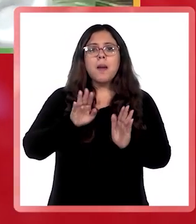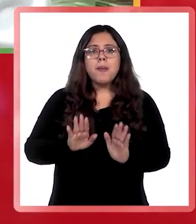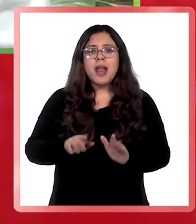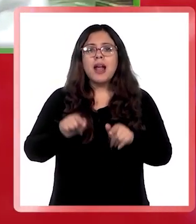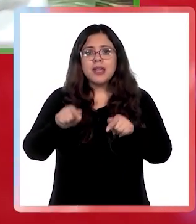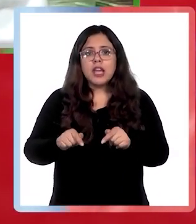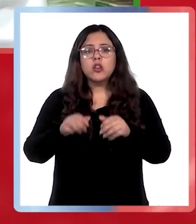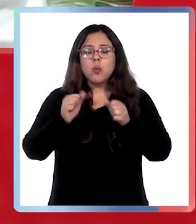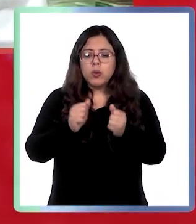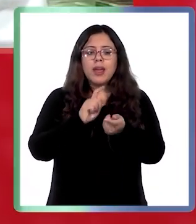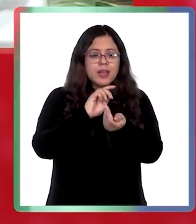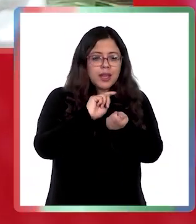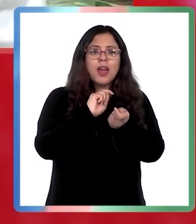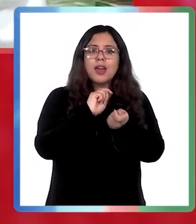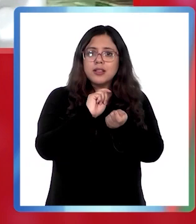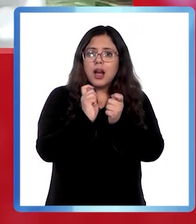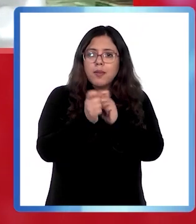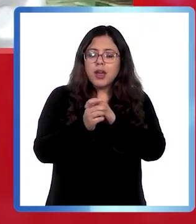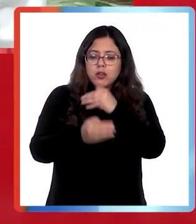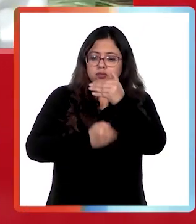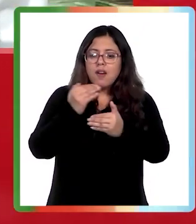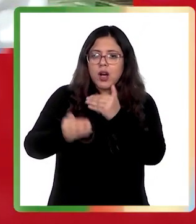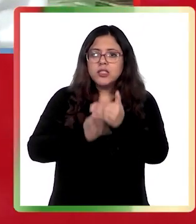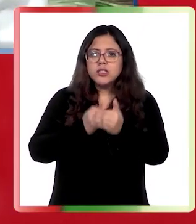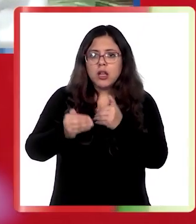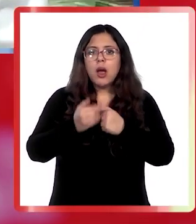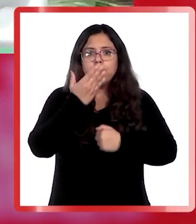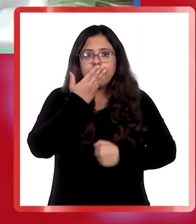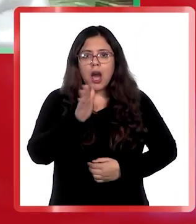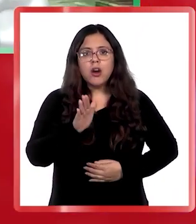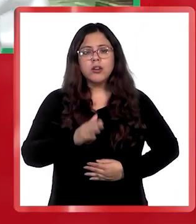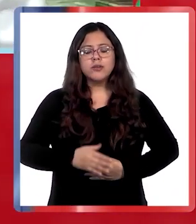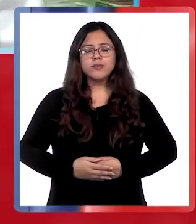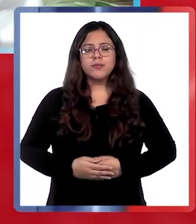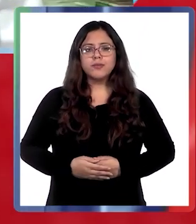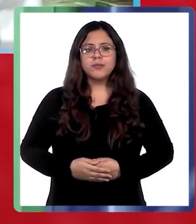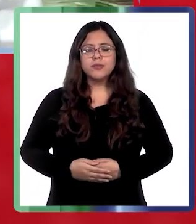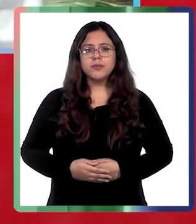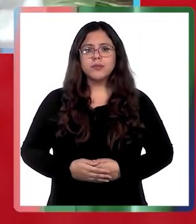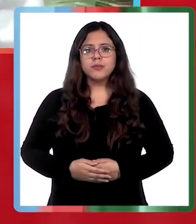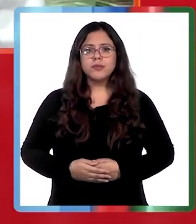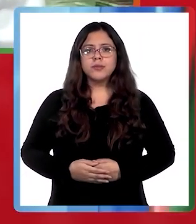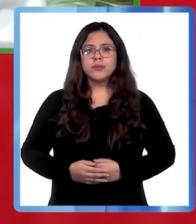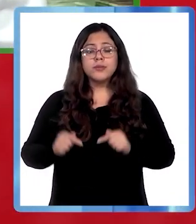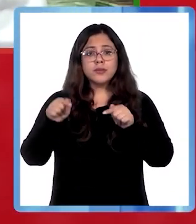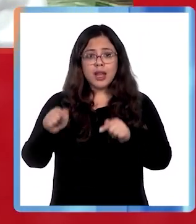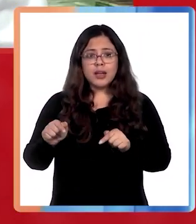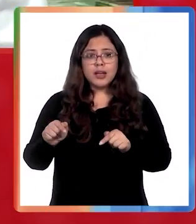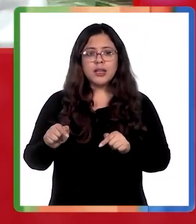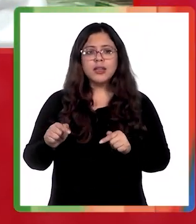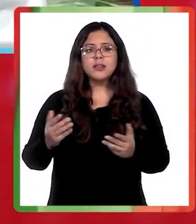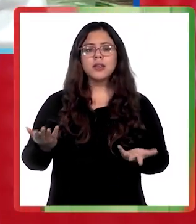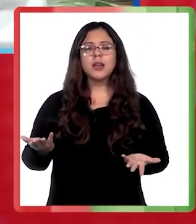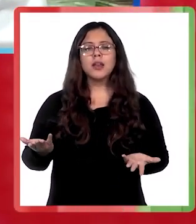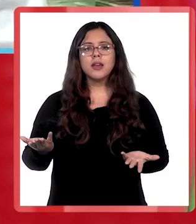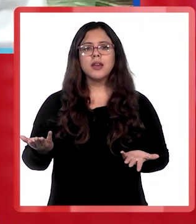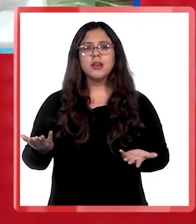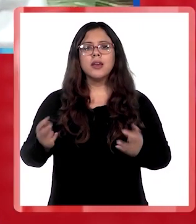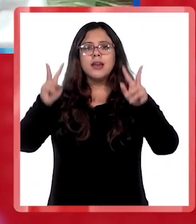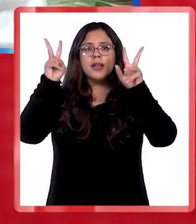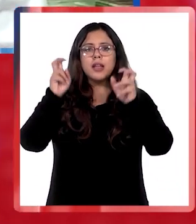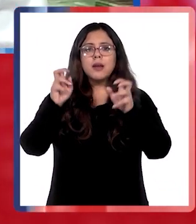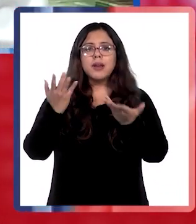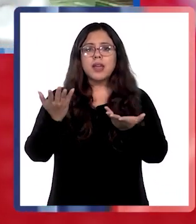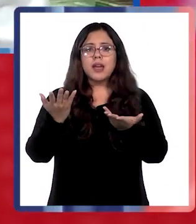mejorando, siga creciendo. El problema que siempre vamos a tener es que las drogas nuevas para